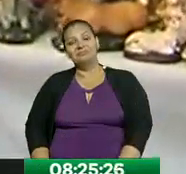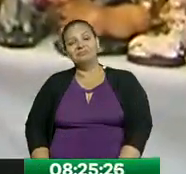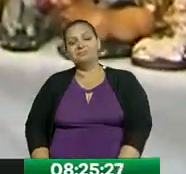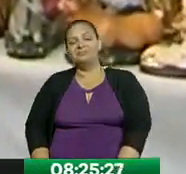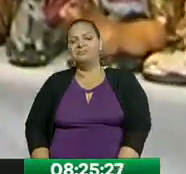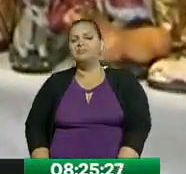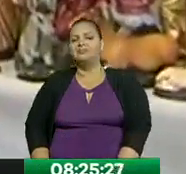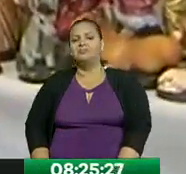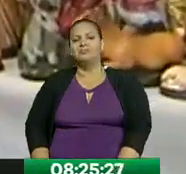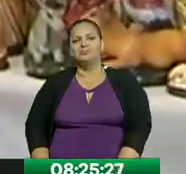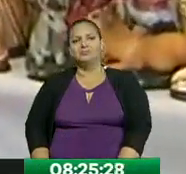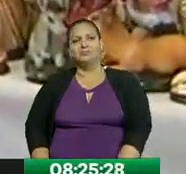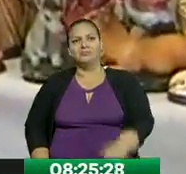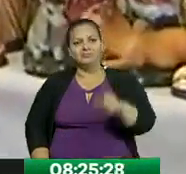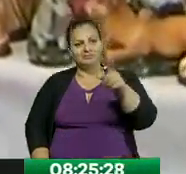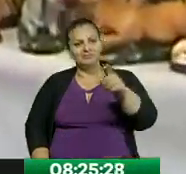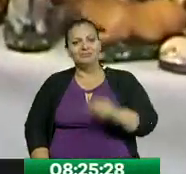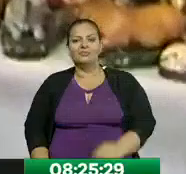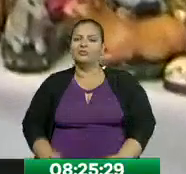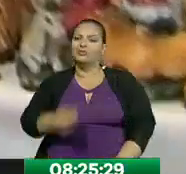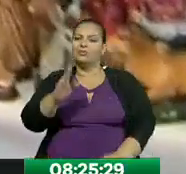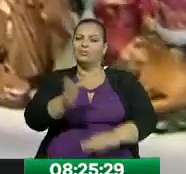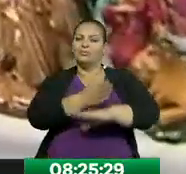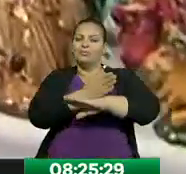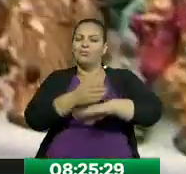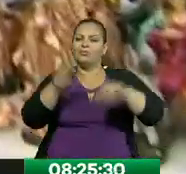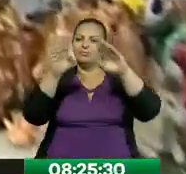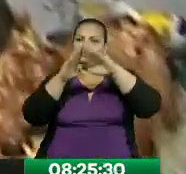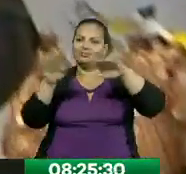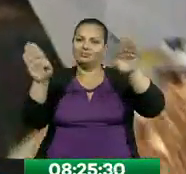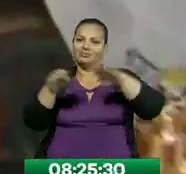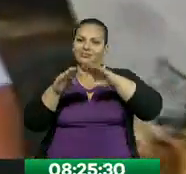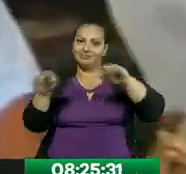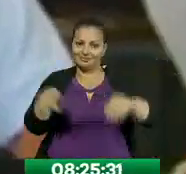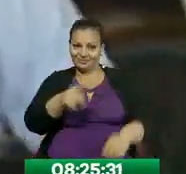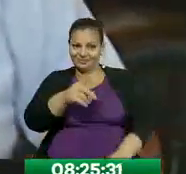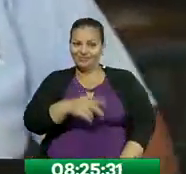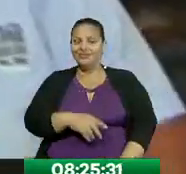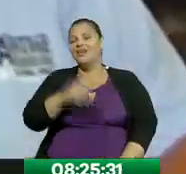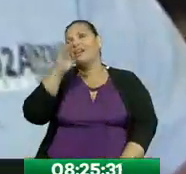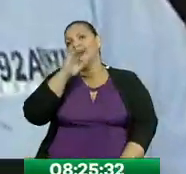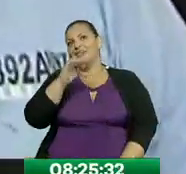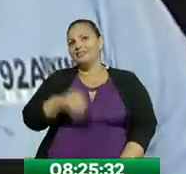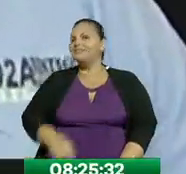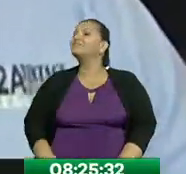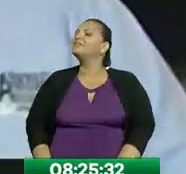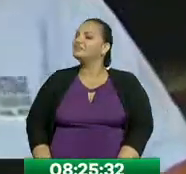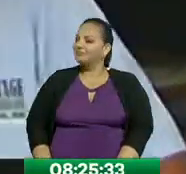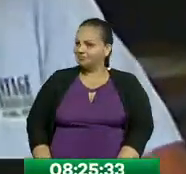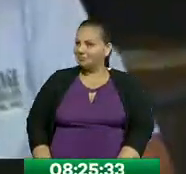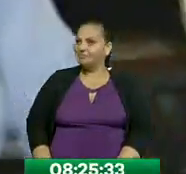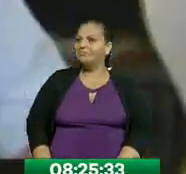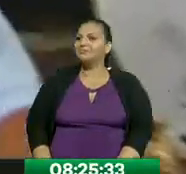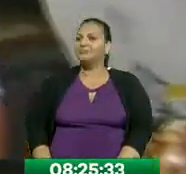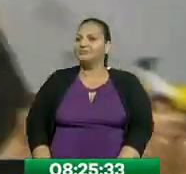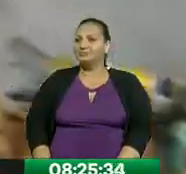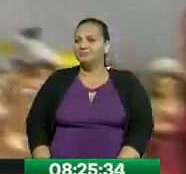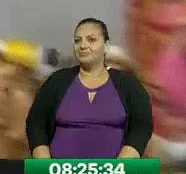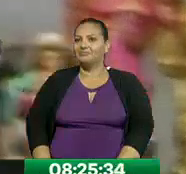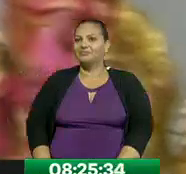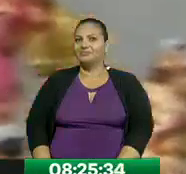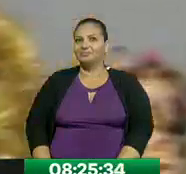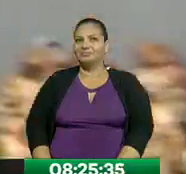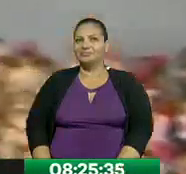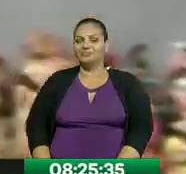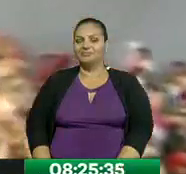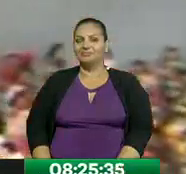que cante villancico, también canta. También le canto, dulce Jesús mío, mi niño adorado. Lo que sea, mi niño. Tuki,